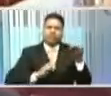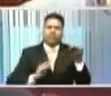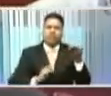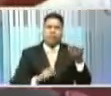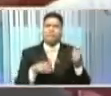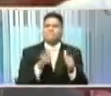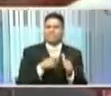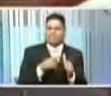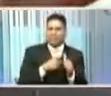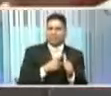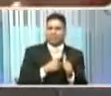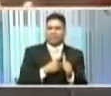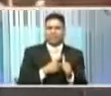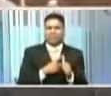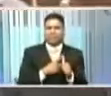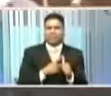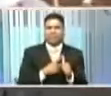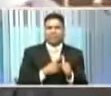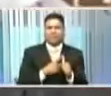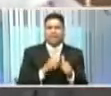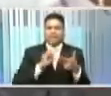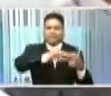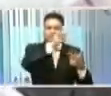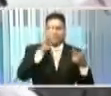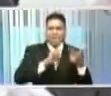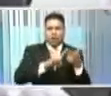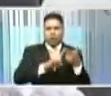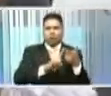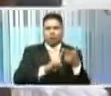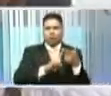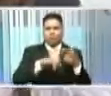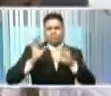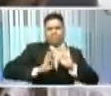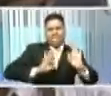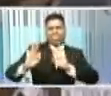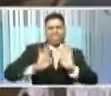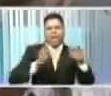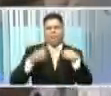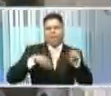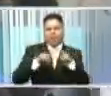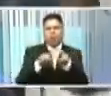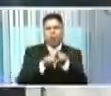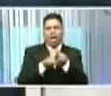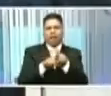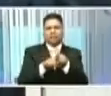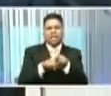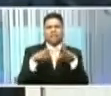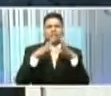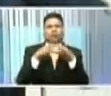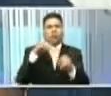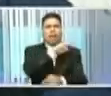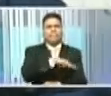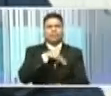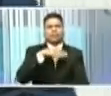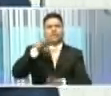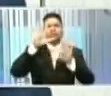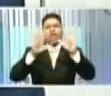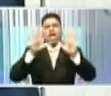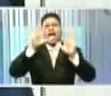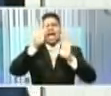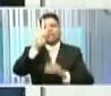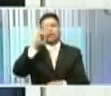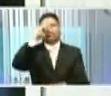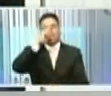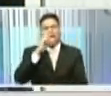Teórico, que me caractericen las tres fases de las misiones en estos 14 años de misiones